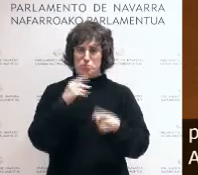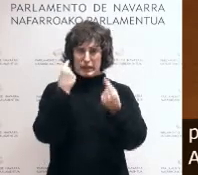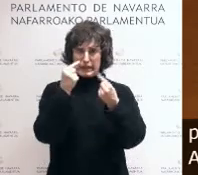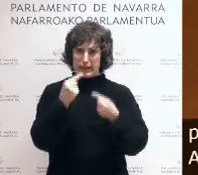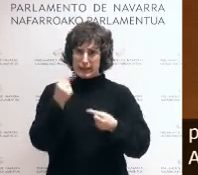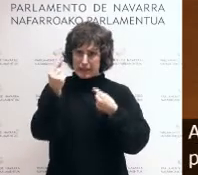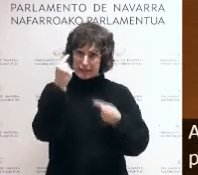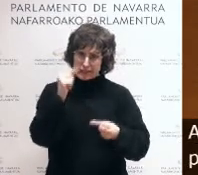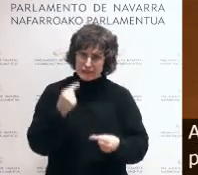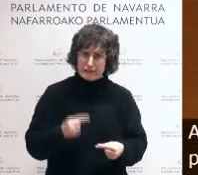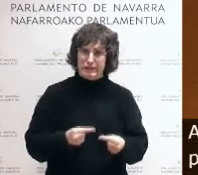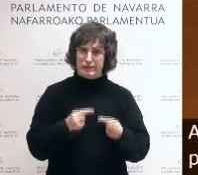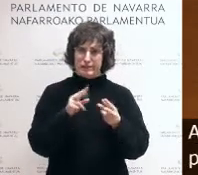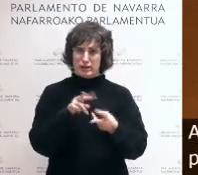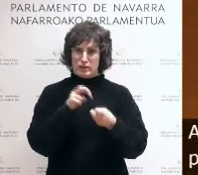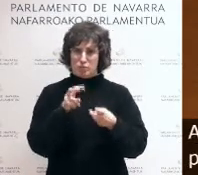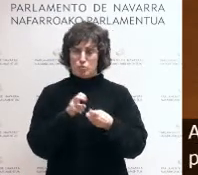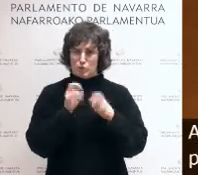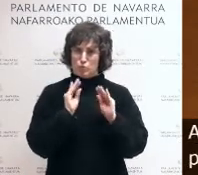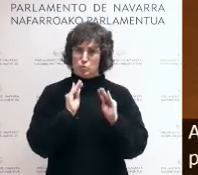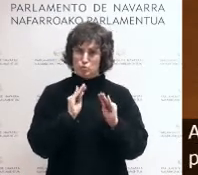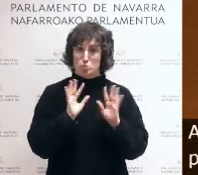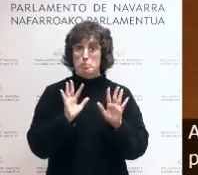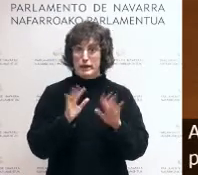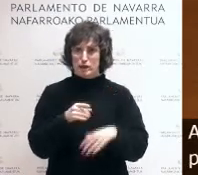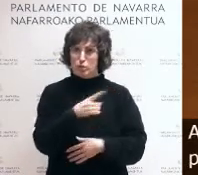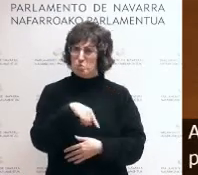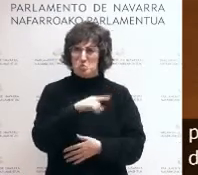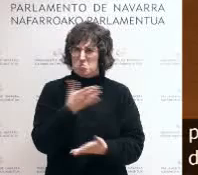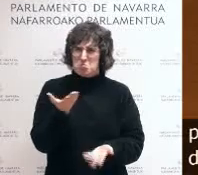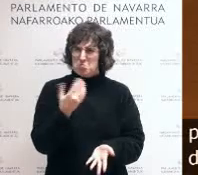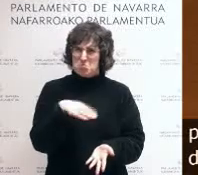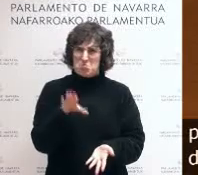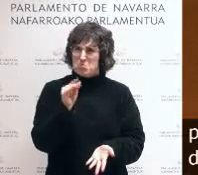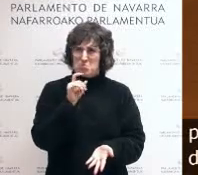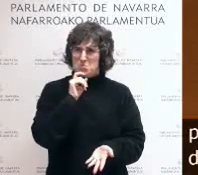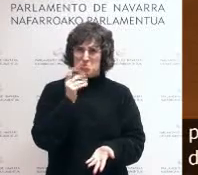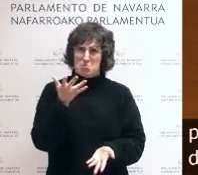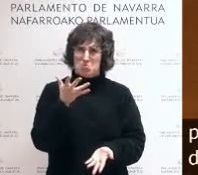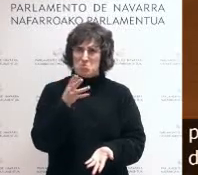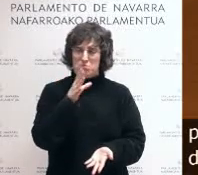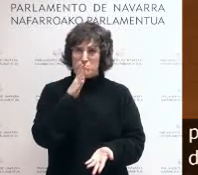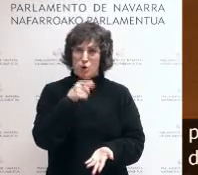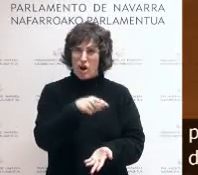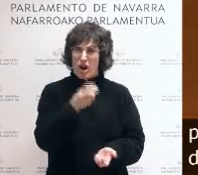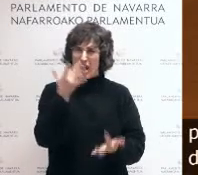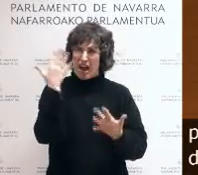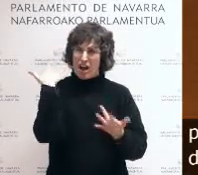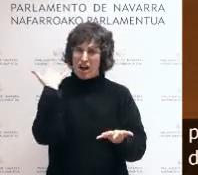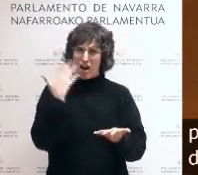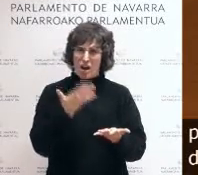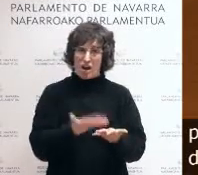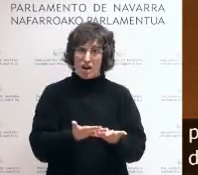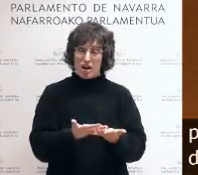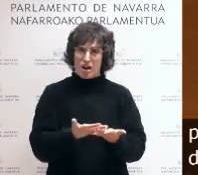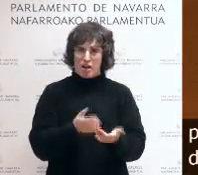impuestos. Sin embargo, ustedes de manera incomprensible han dado la espalda a esto durante años y la siguen dando.